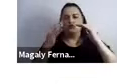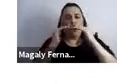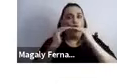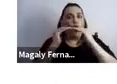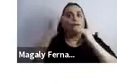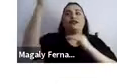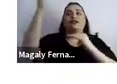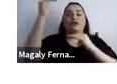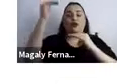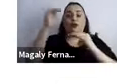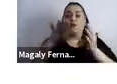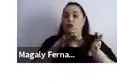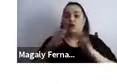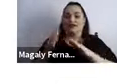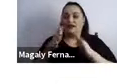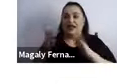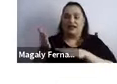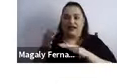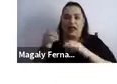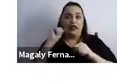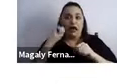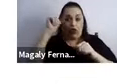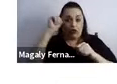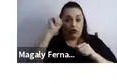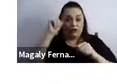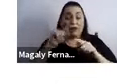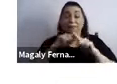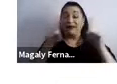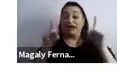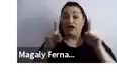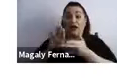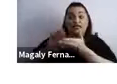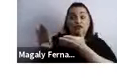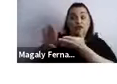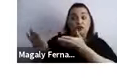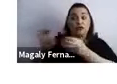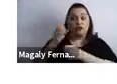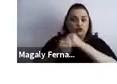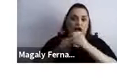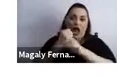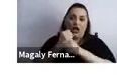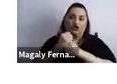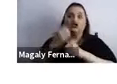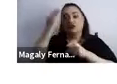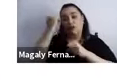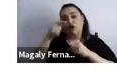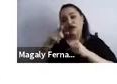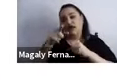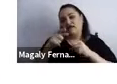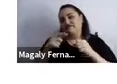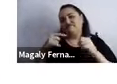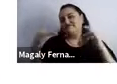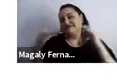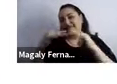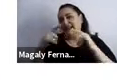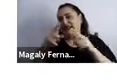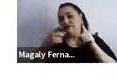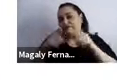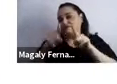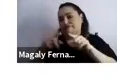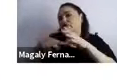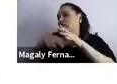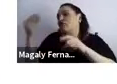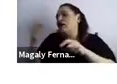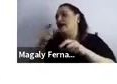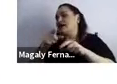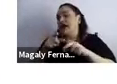la mortalidad adulta, pero excluimos esos años, puesto que era un genocidio, además de causas externas, y